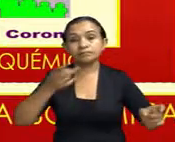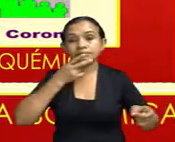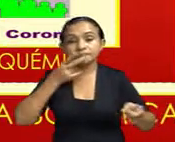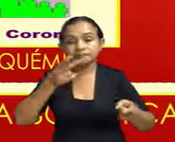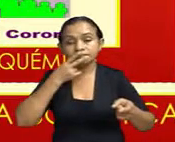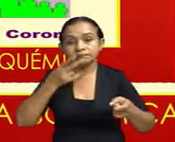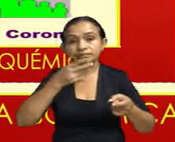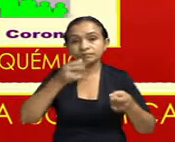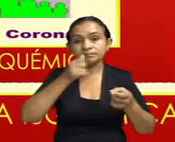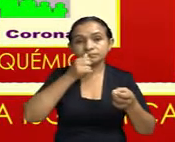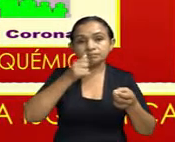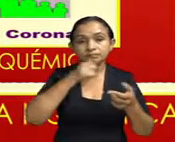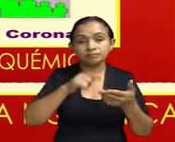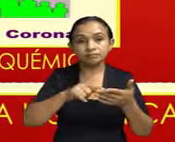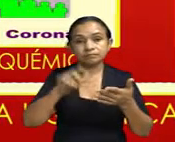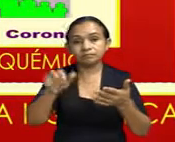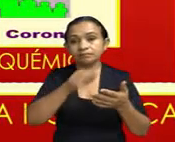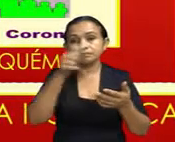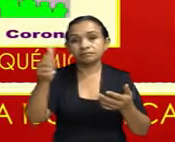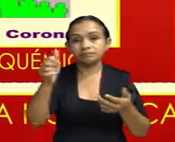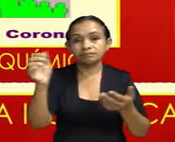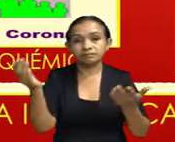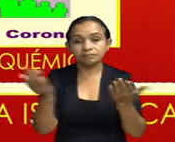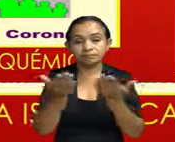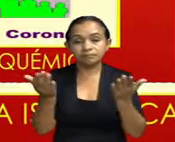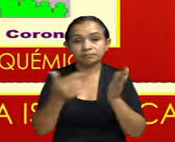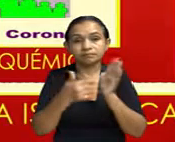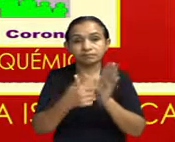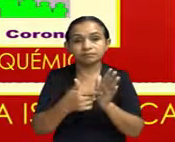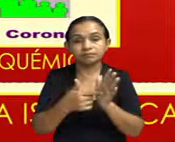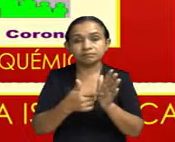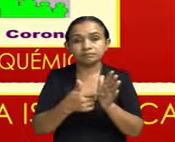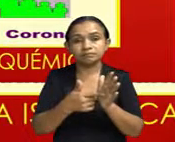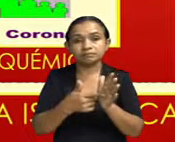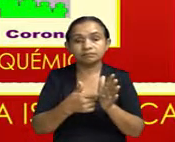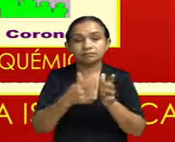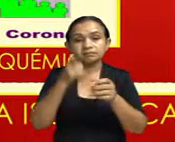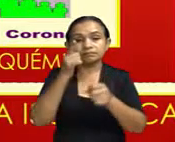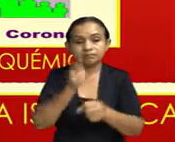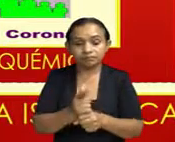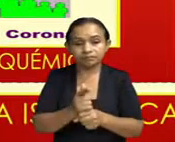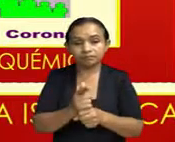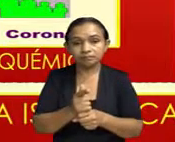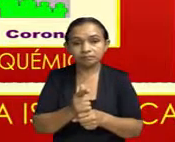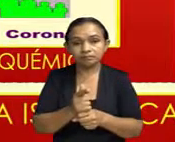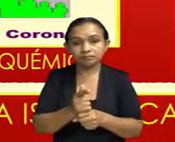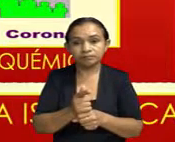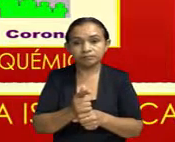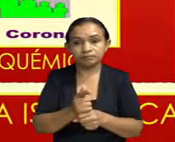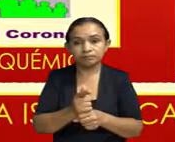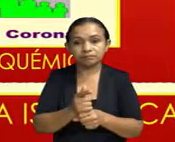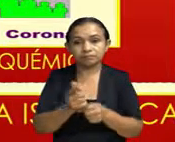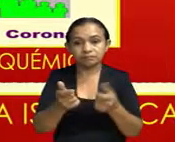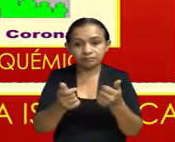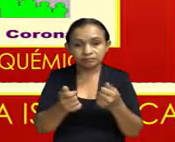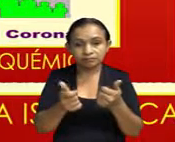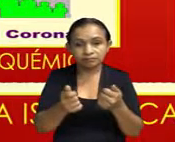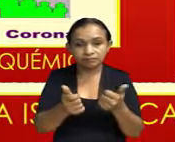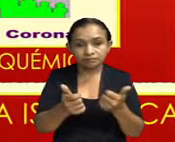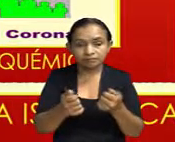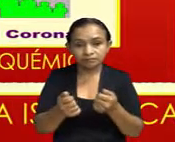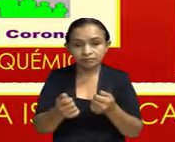el alcohol, sino hay otros factores, como por ejemplo los videojuegos, el Nintendo,